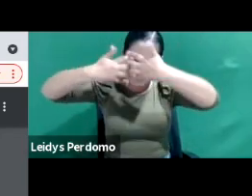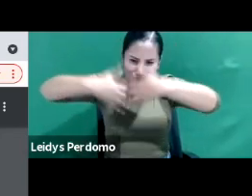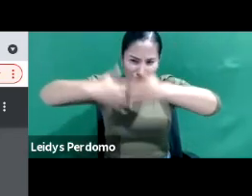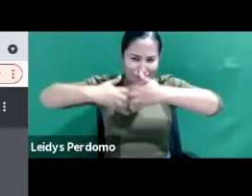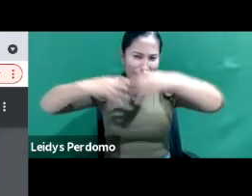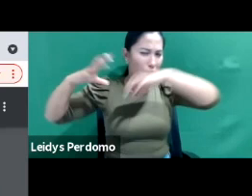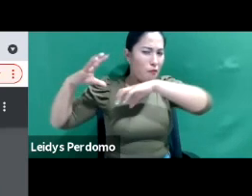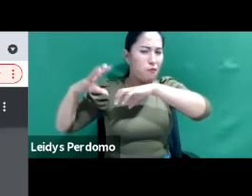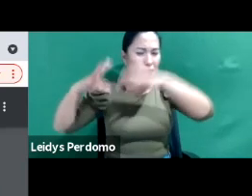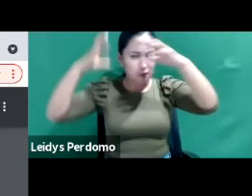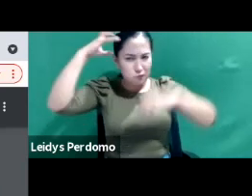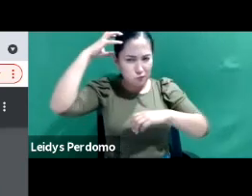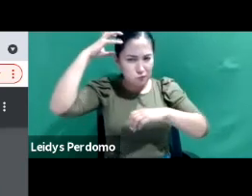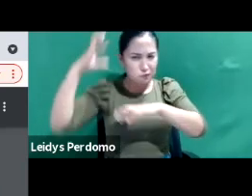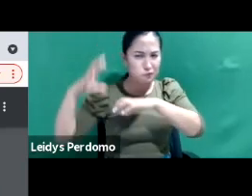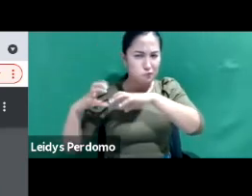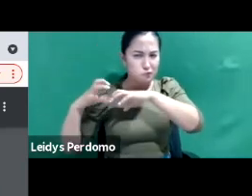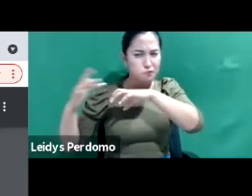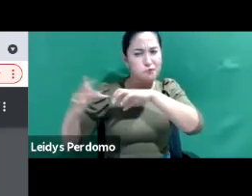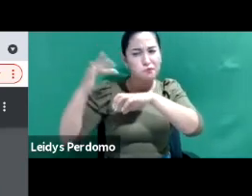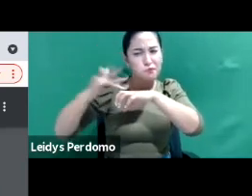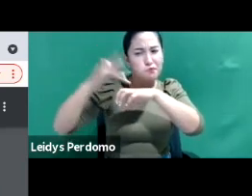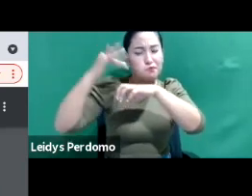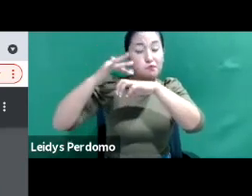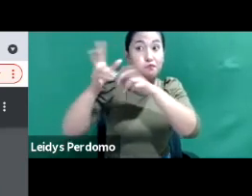que conocemos, están en furor y que necesitamos